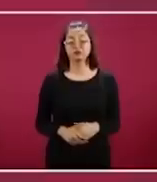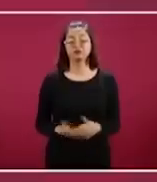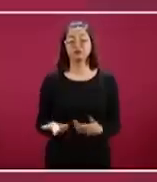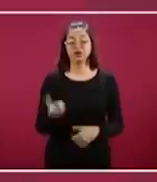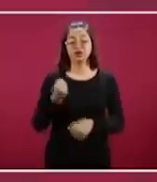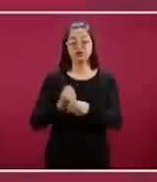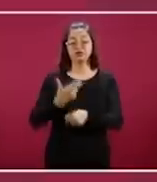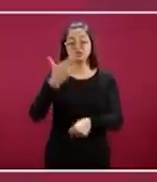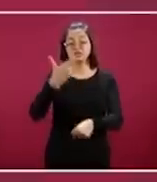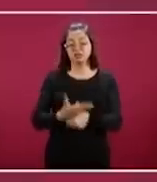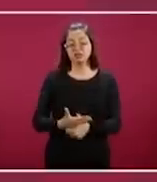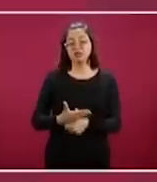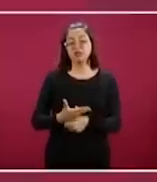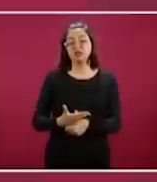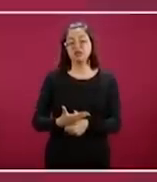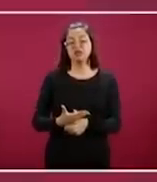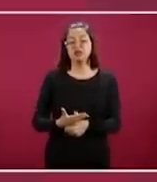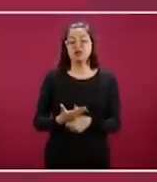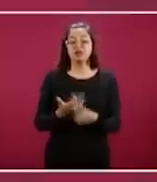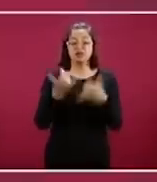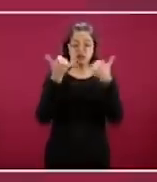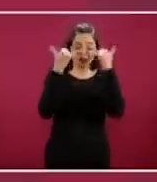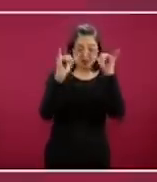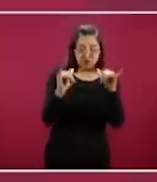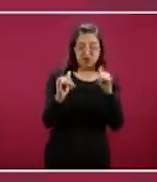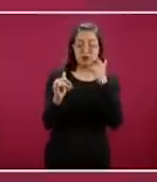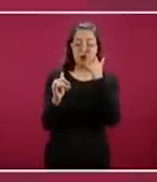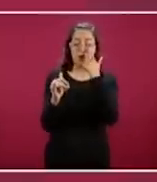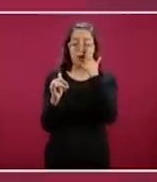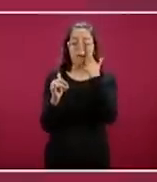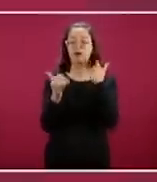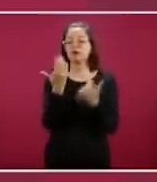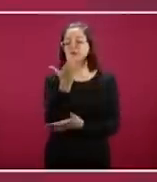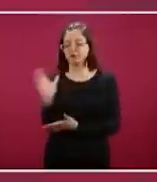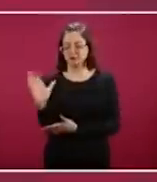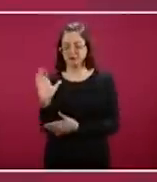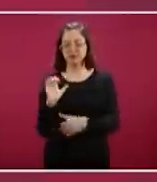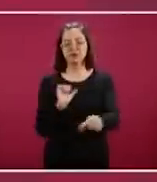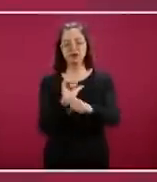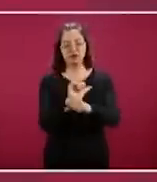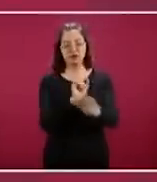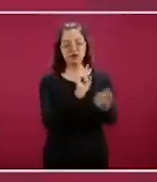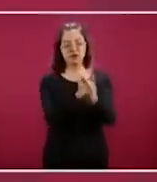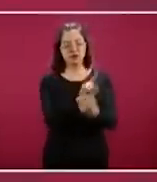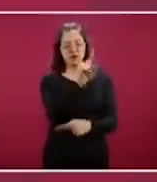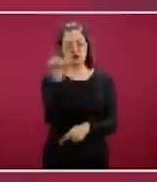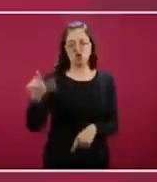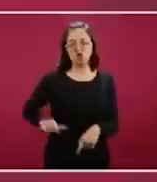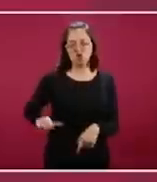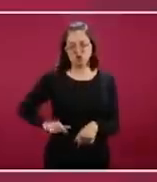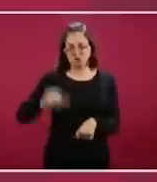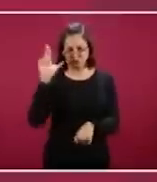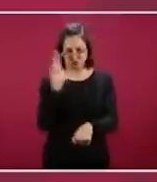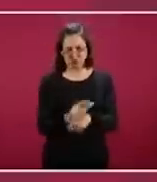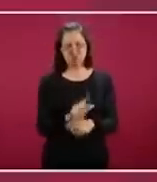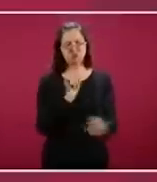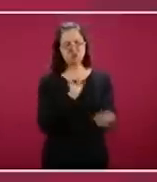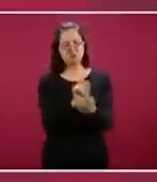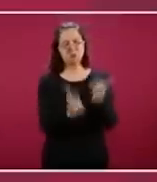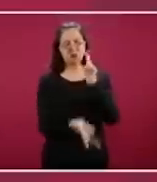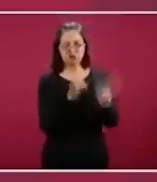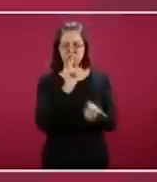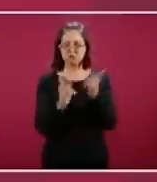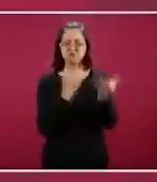Ganadería, Víctor Villalobos, que hable con el gobernador hoy mismo para apoyar en lo que